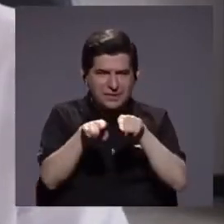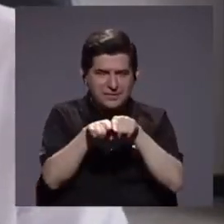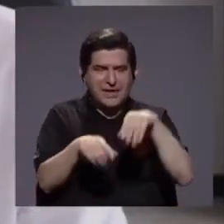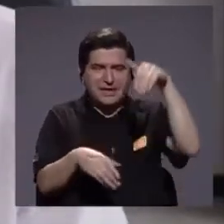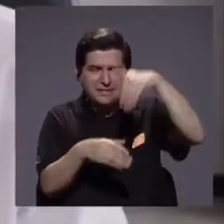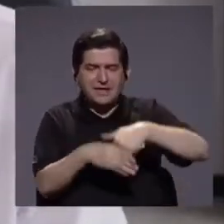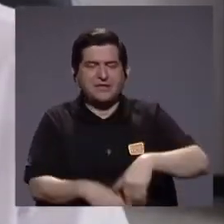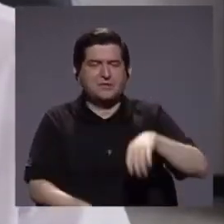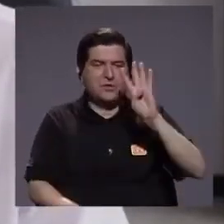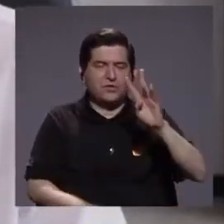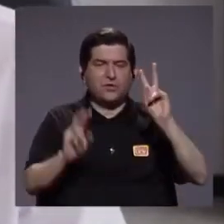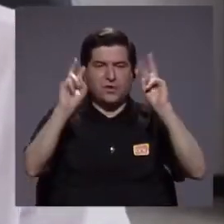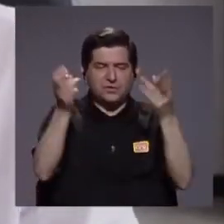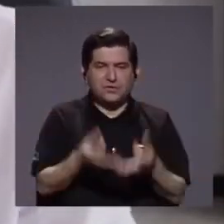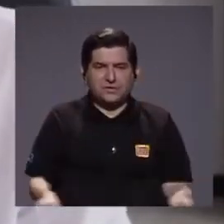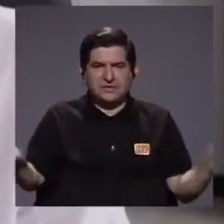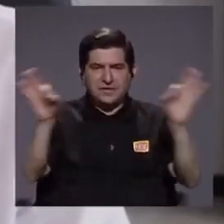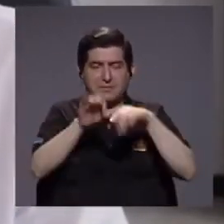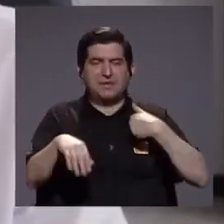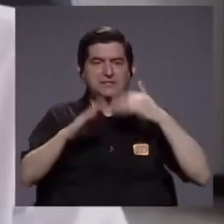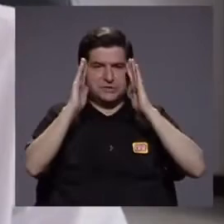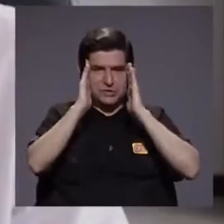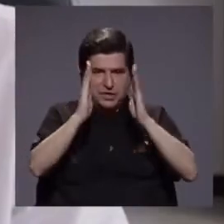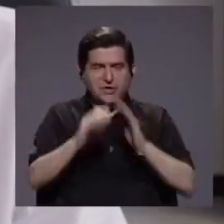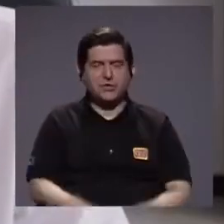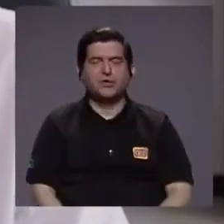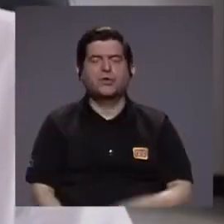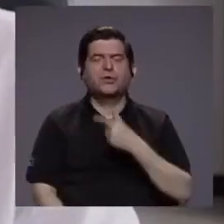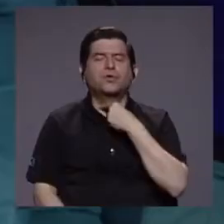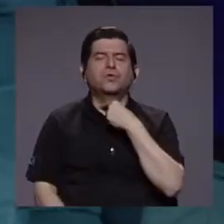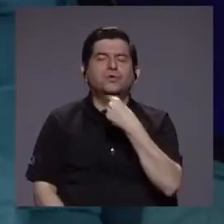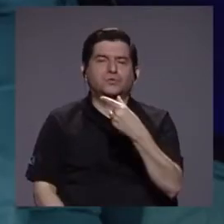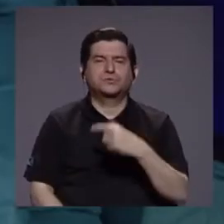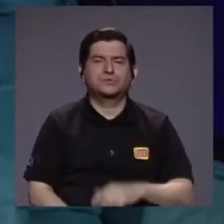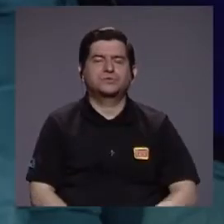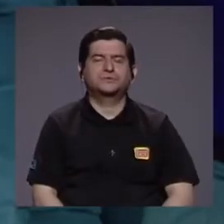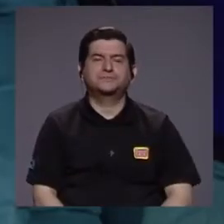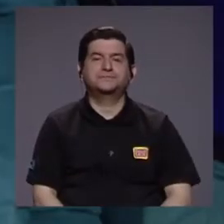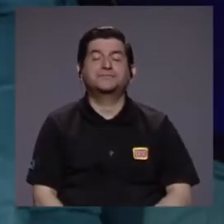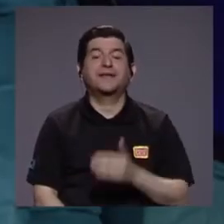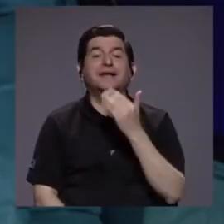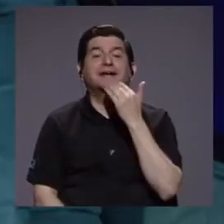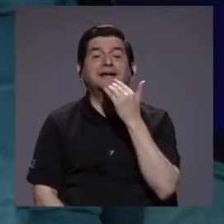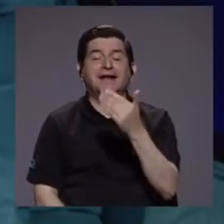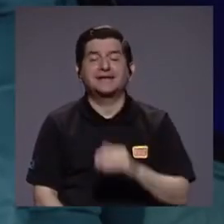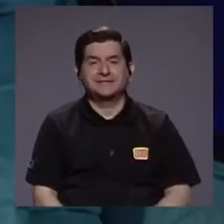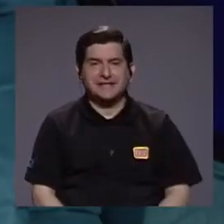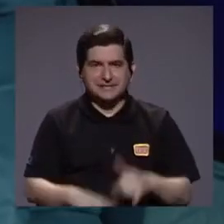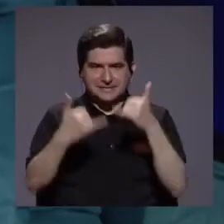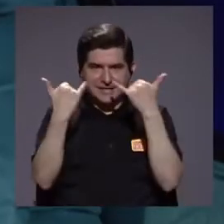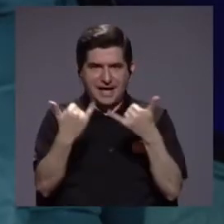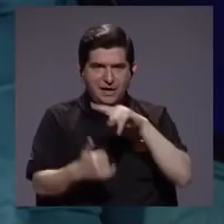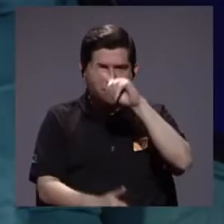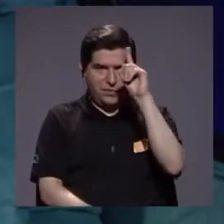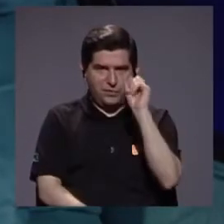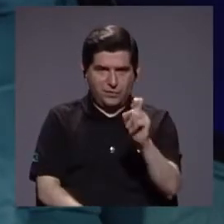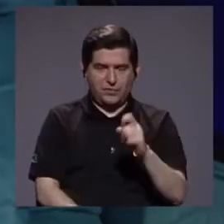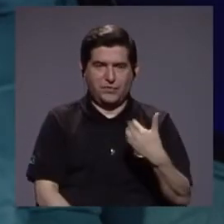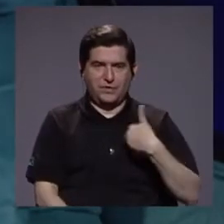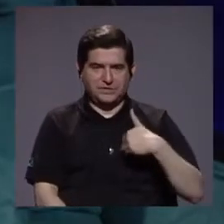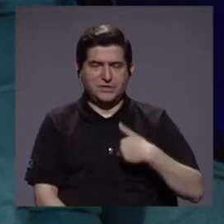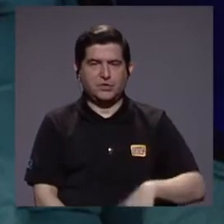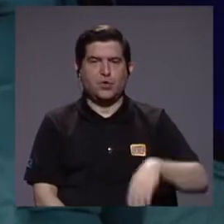temas más importantes que sin duda yo atenderé con muchísimo gusto. Muchas gracias. Continuamos con la pregunta del